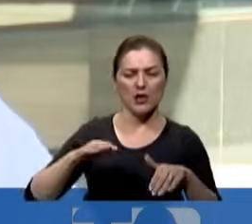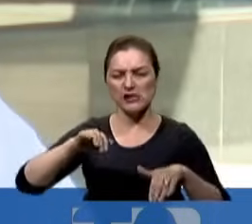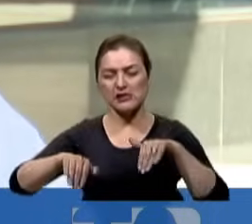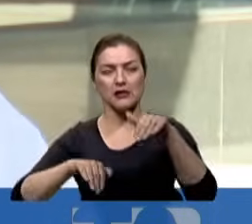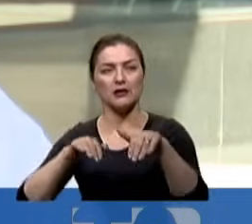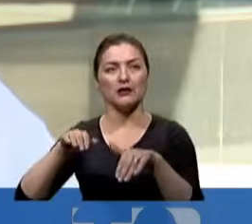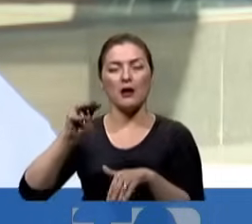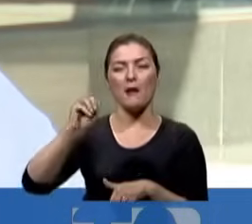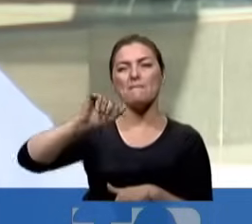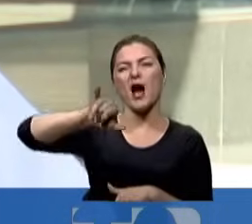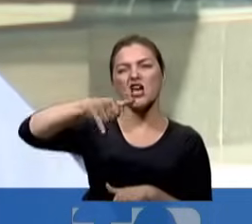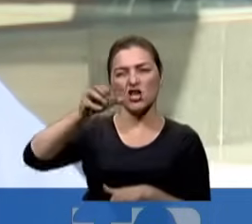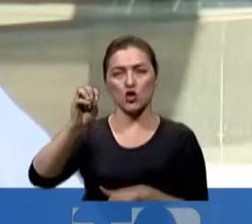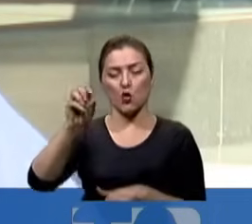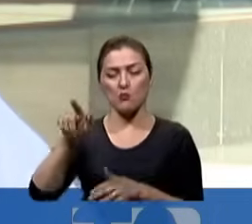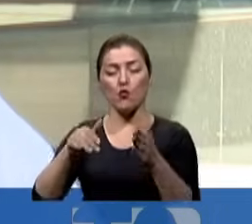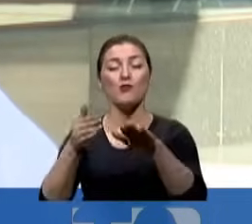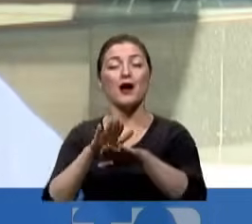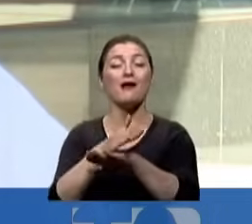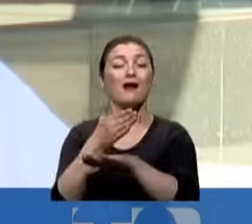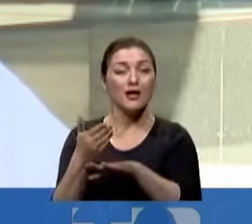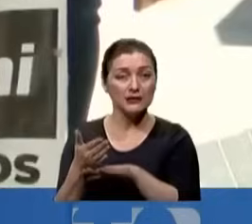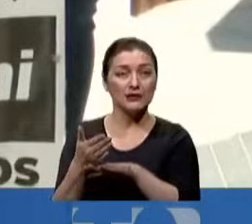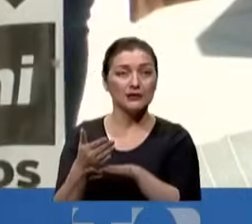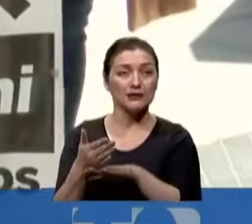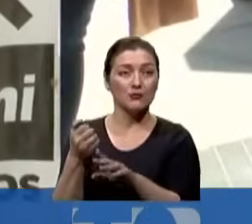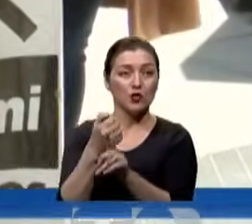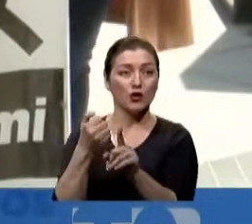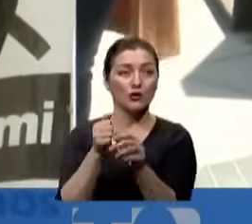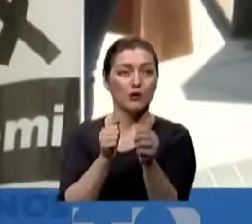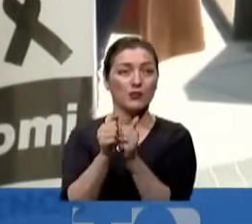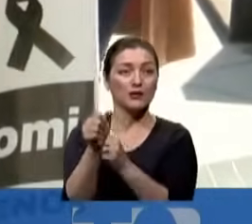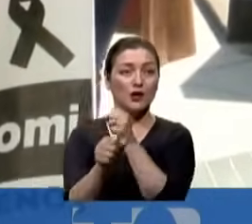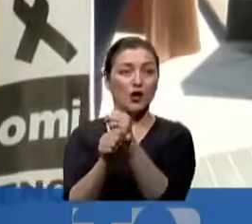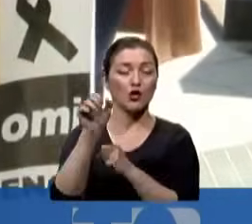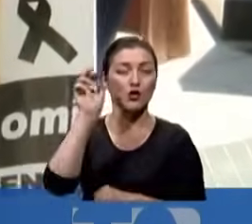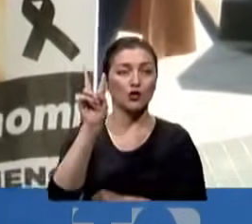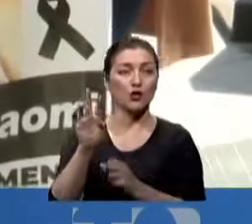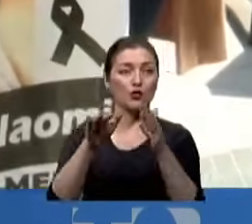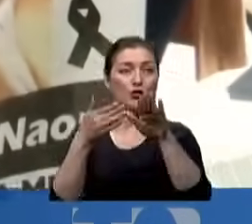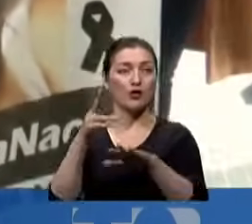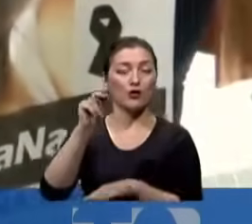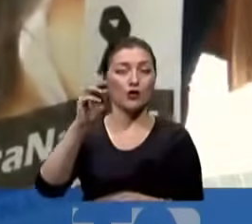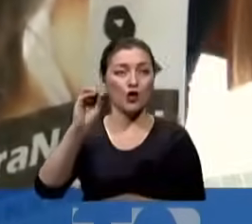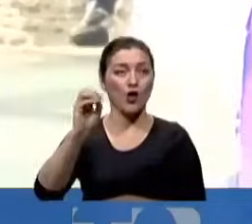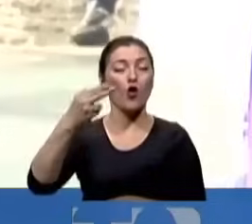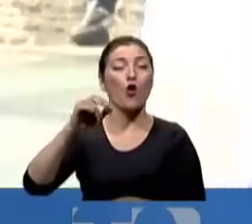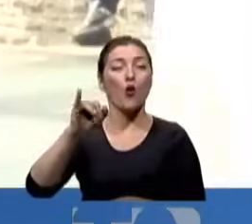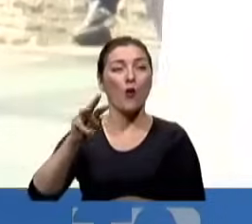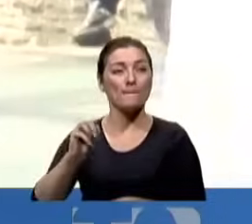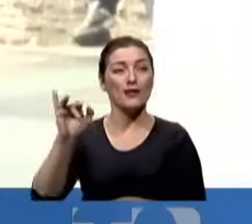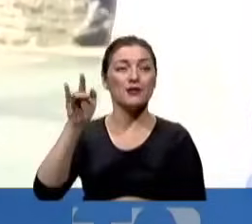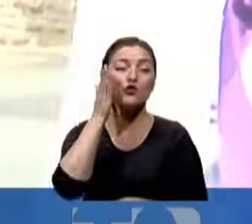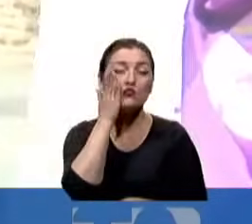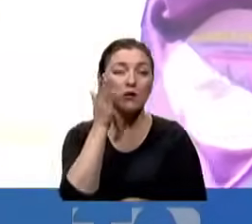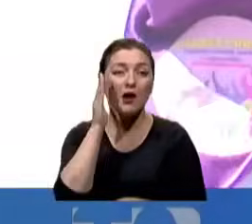fallecimiento de Majito se debe a causas violentas. Han transcurrido 2 años desde la muerte de Naomi Arcentales y su